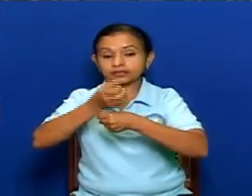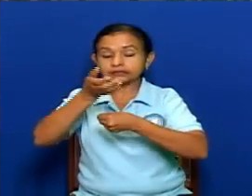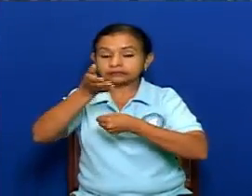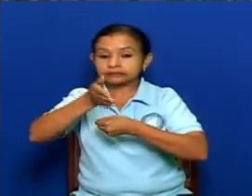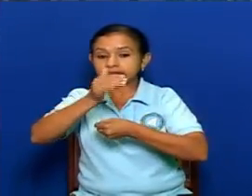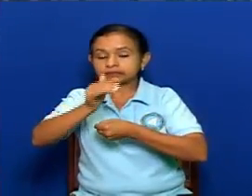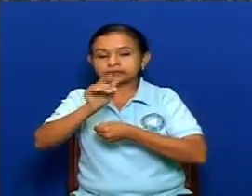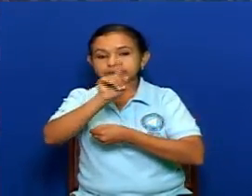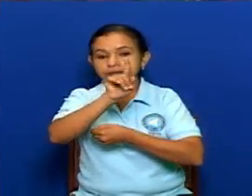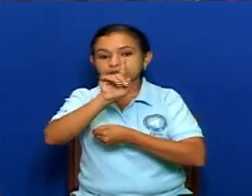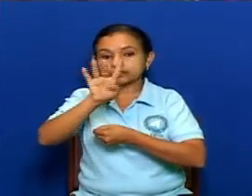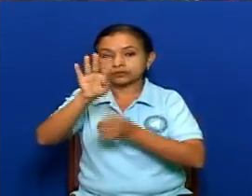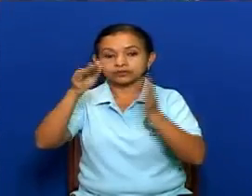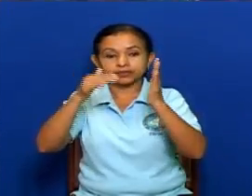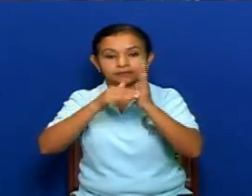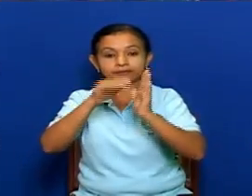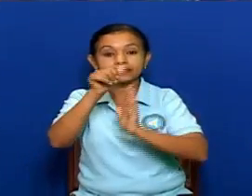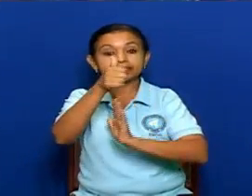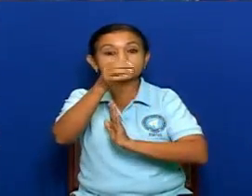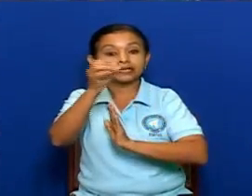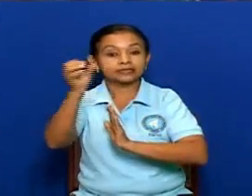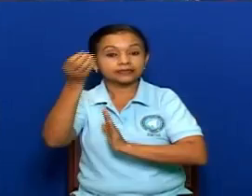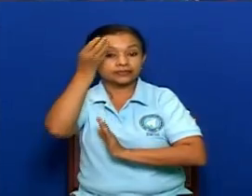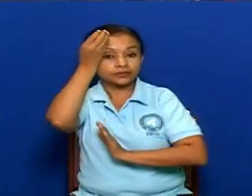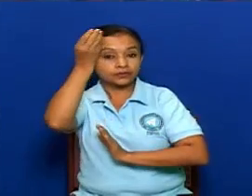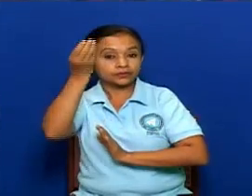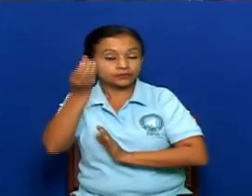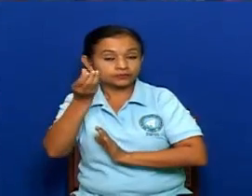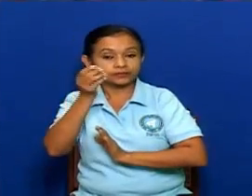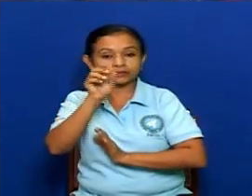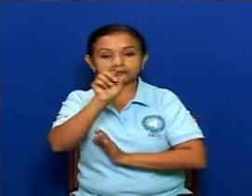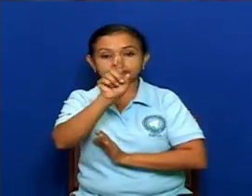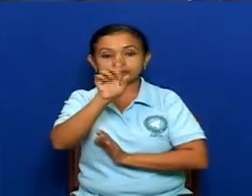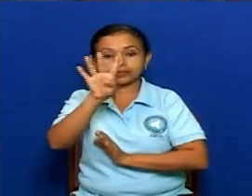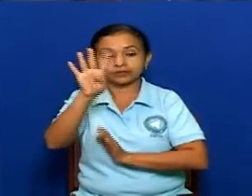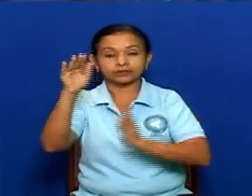tener 14.600 bachilleres. De estos